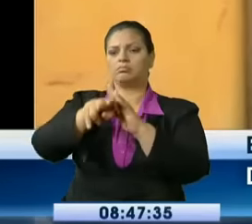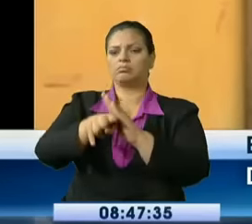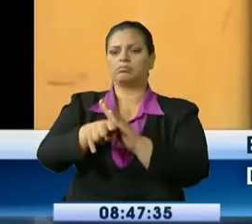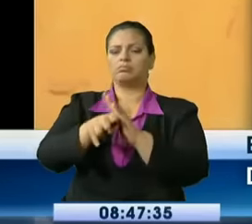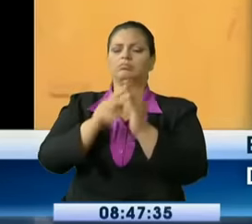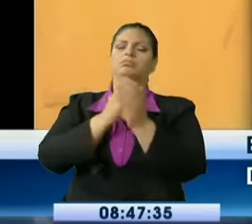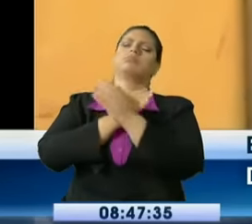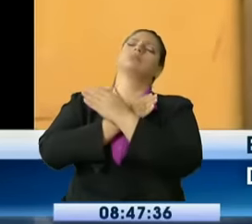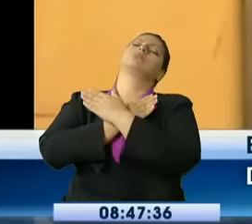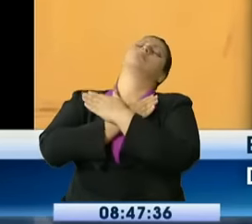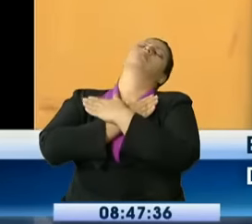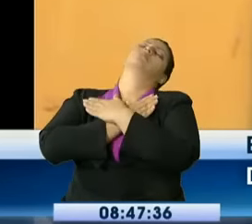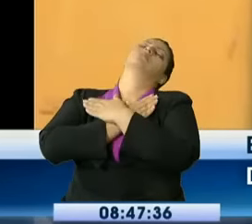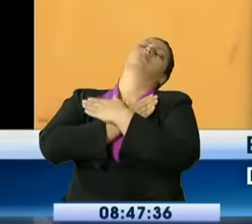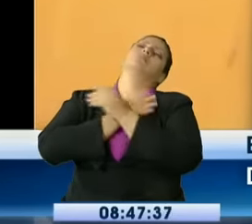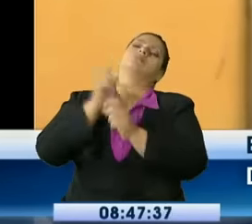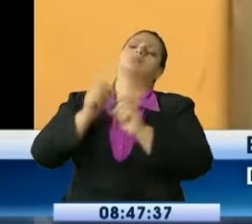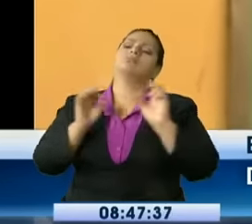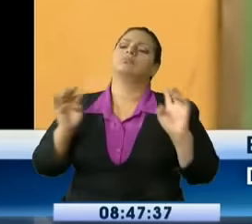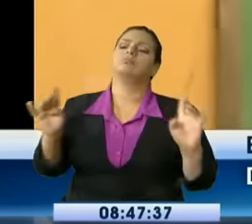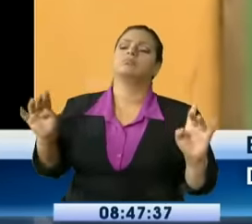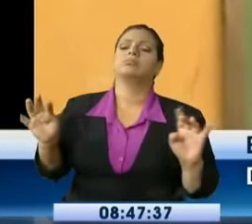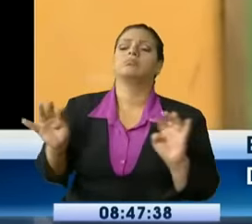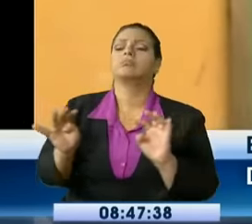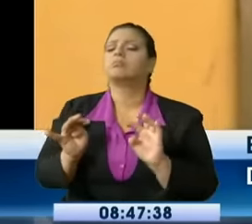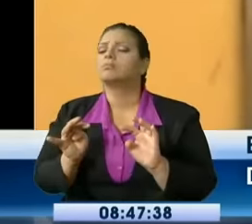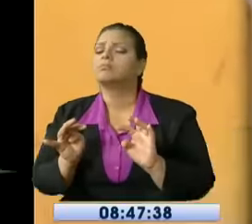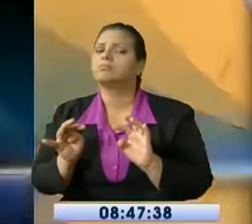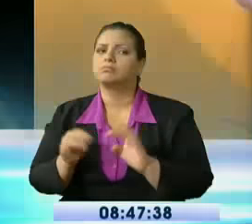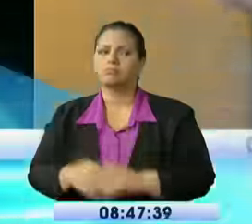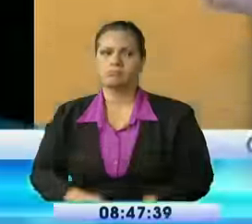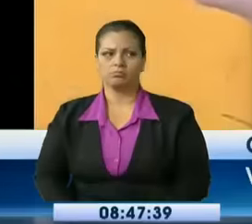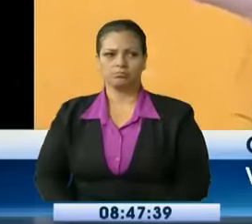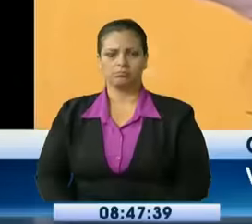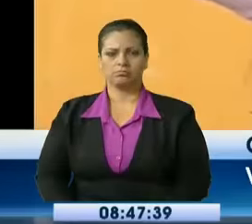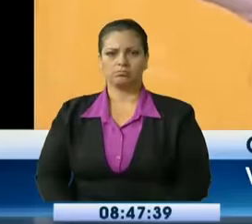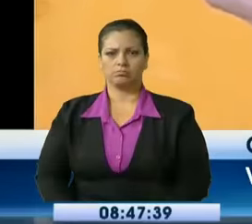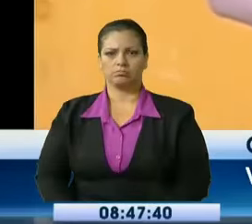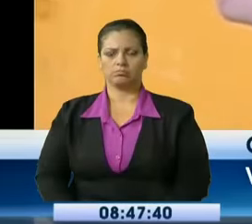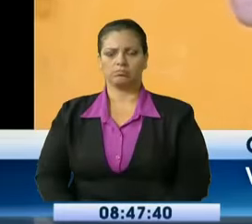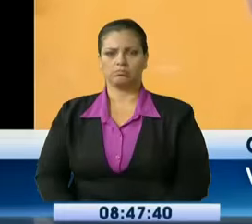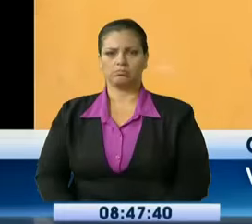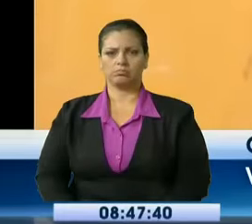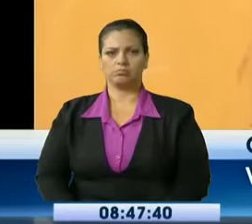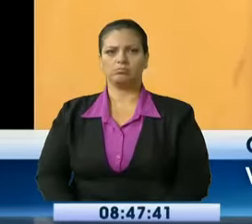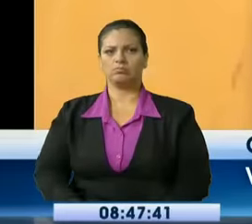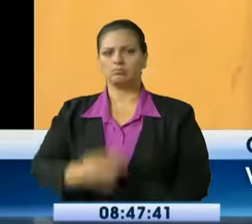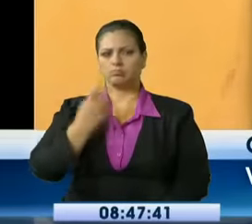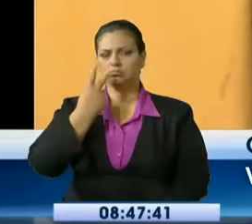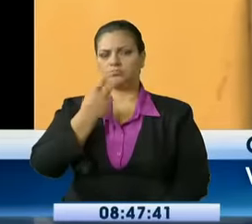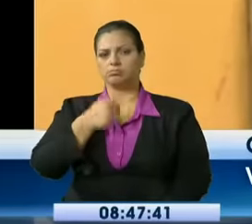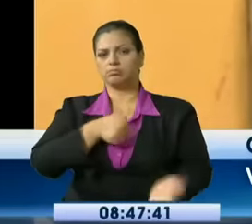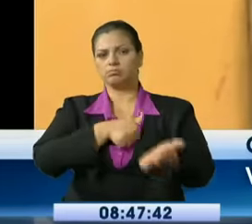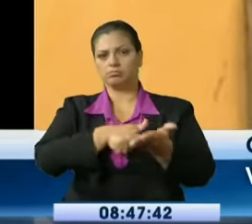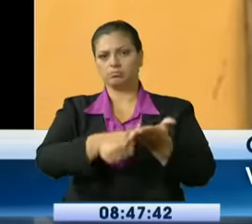él para que las personas conozcan allá en sus hogares qué tipo de acompañamiento y tratamiento se le está